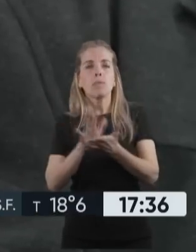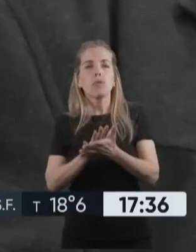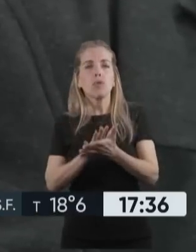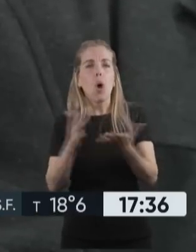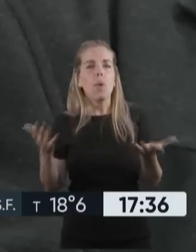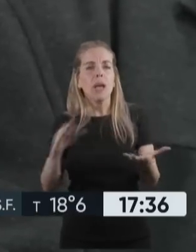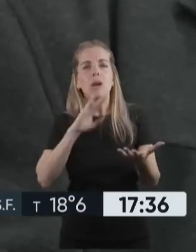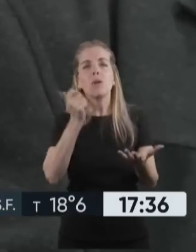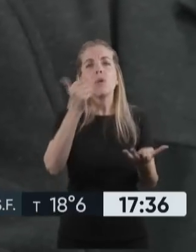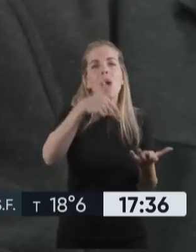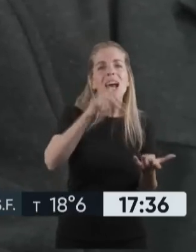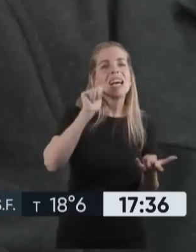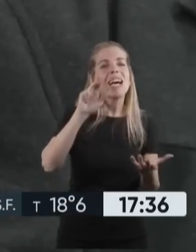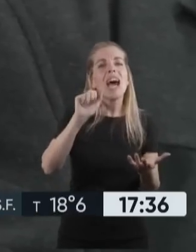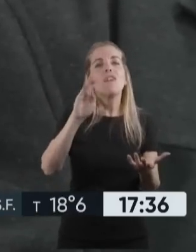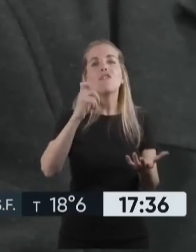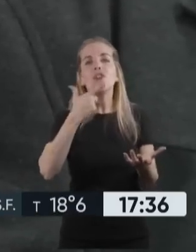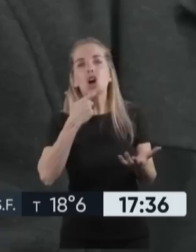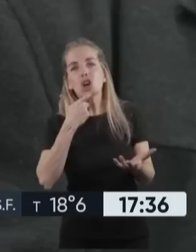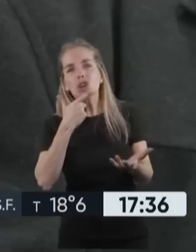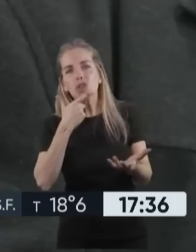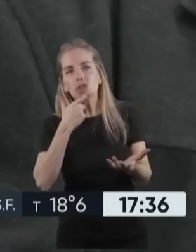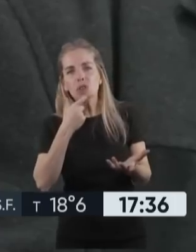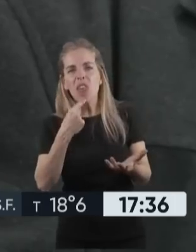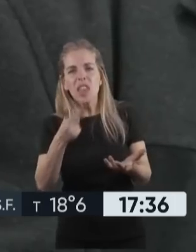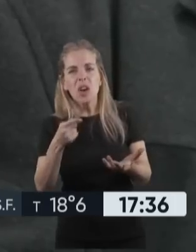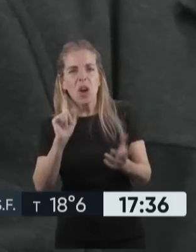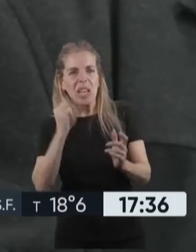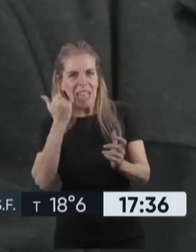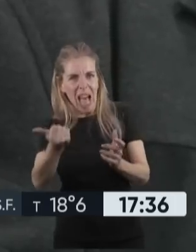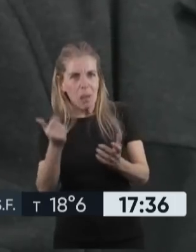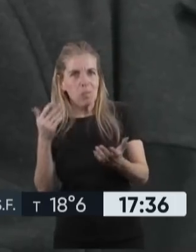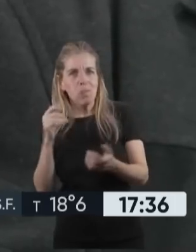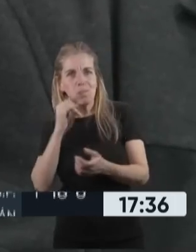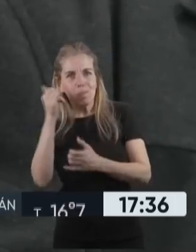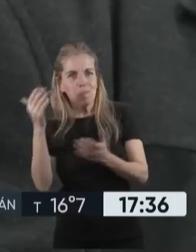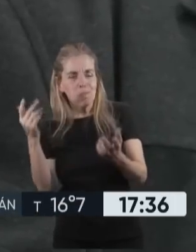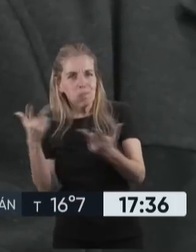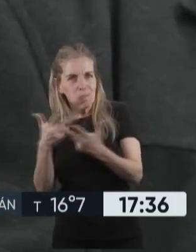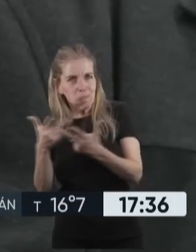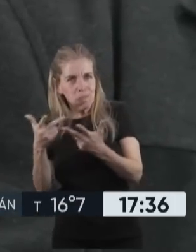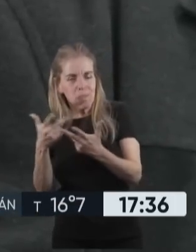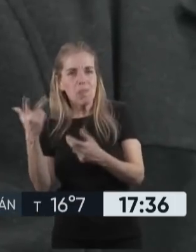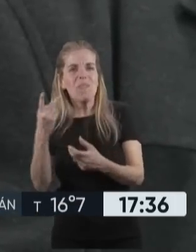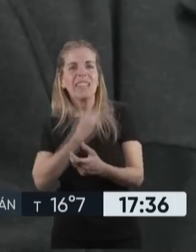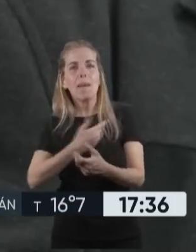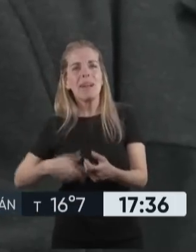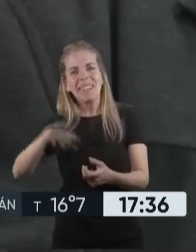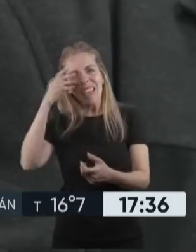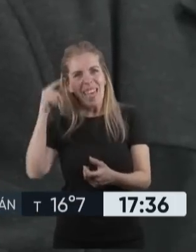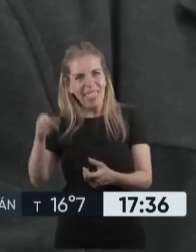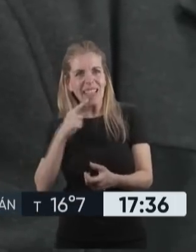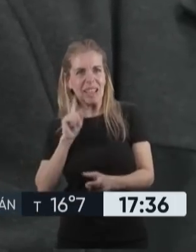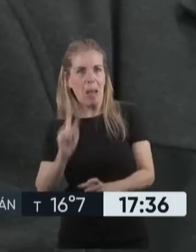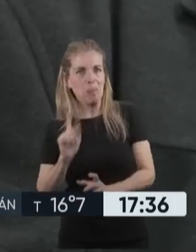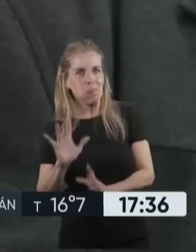Juan Grabois dijo que había hablado con la vicepresidenta, quien le mencionó que existía un riesgo, un posible